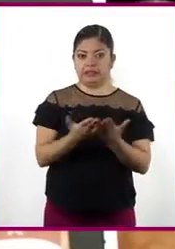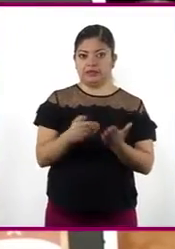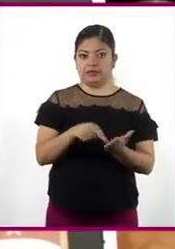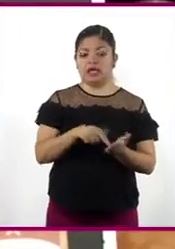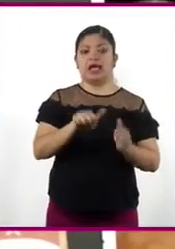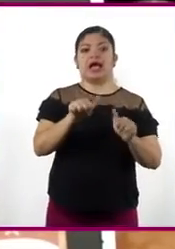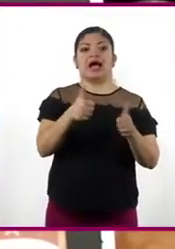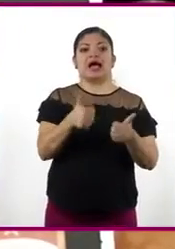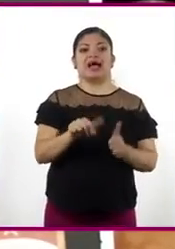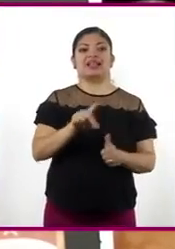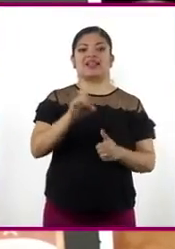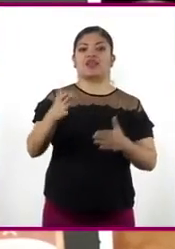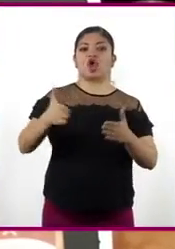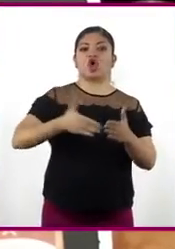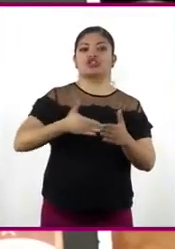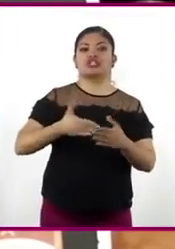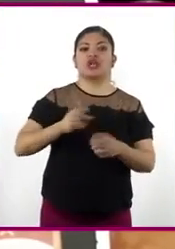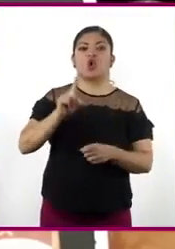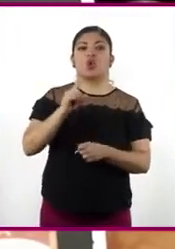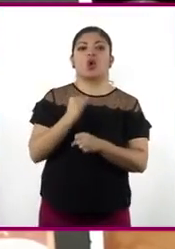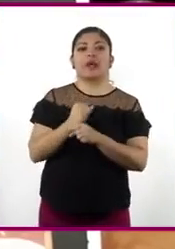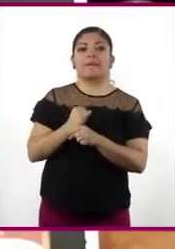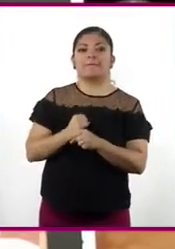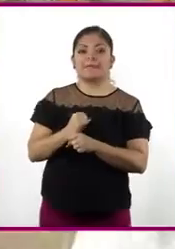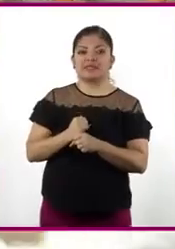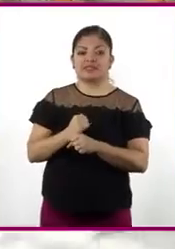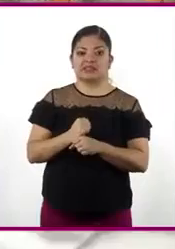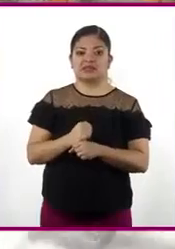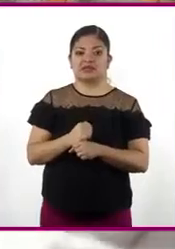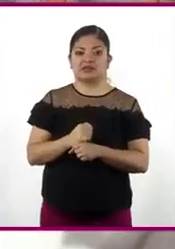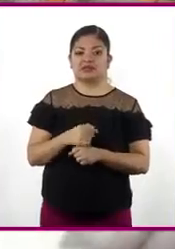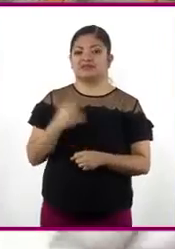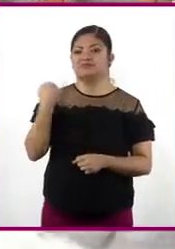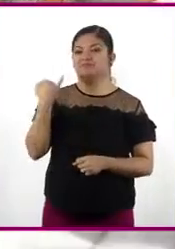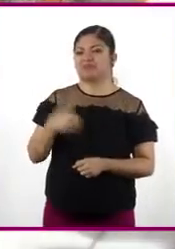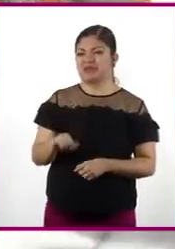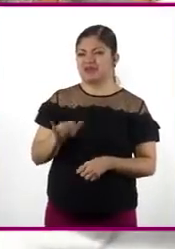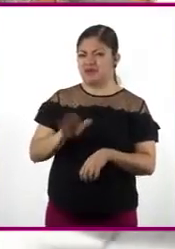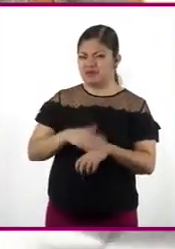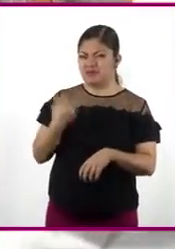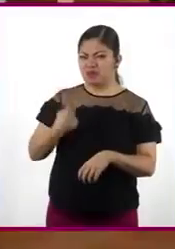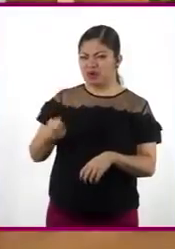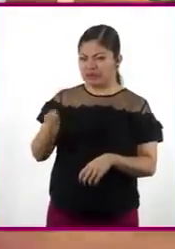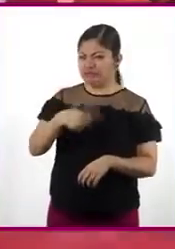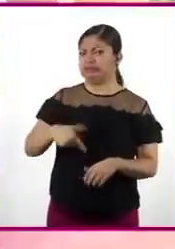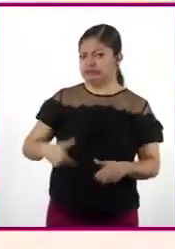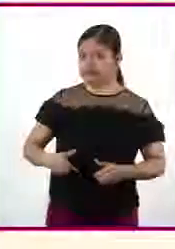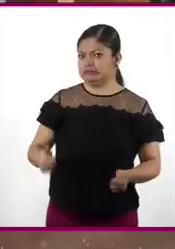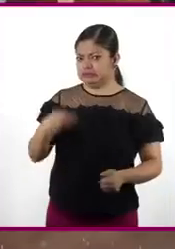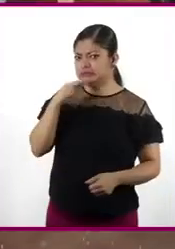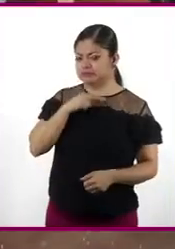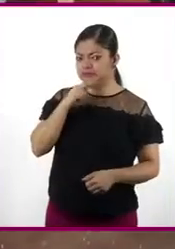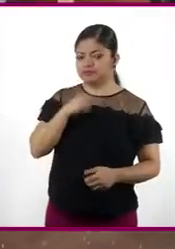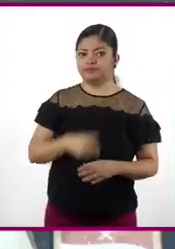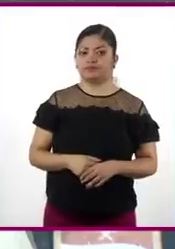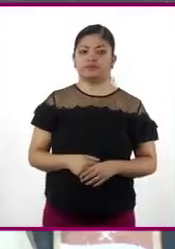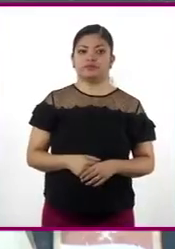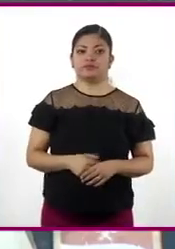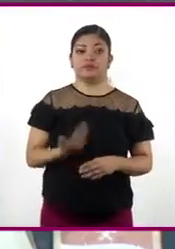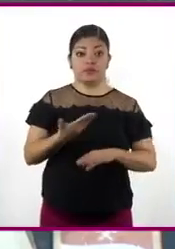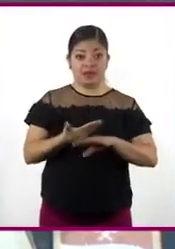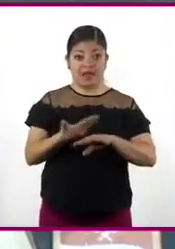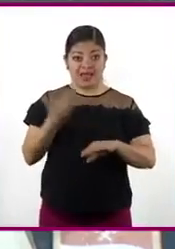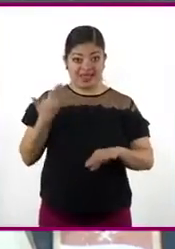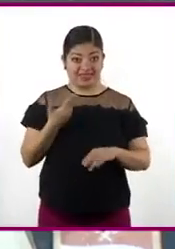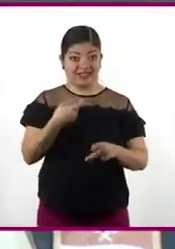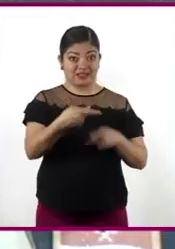de cocinar una investigación. Pepe, date prisa porque alguien muere de hambre. Antes de preparar este